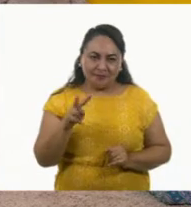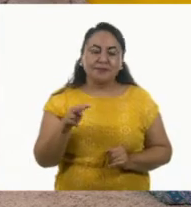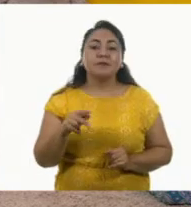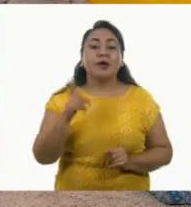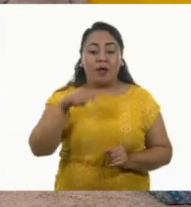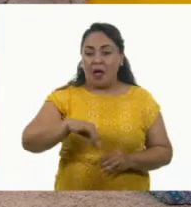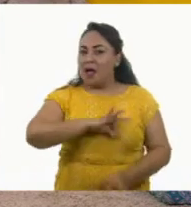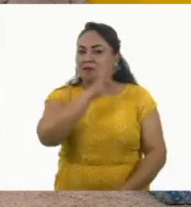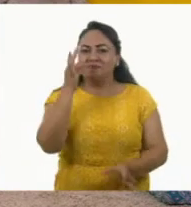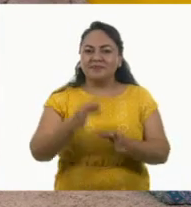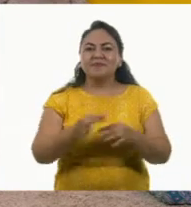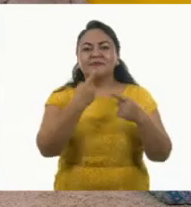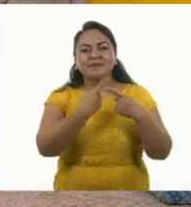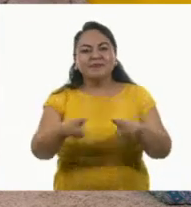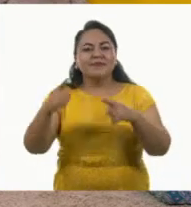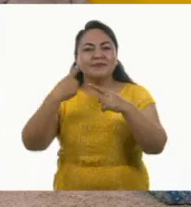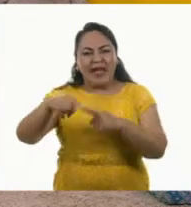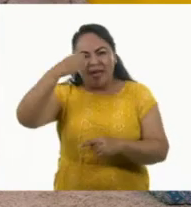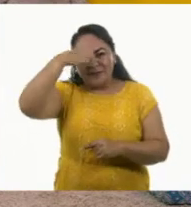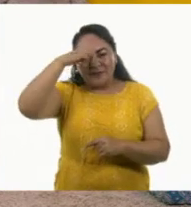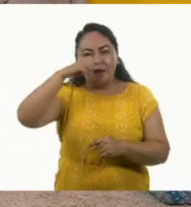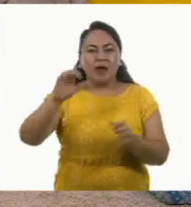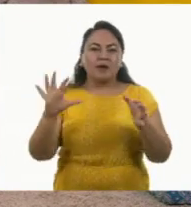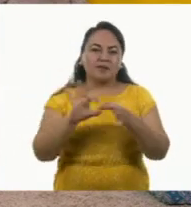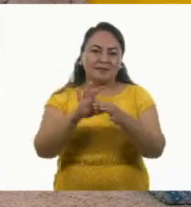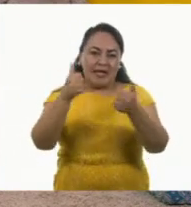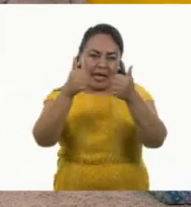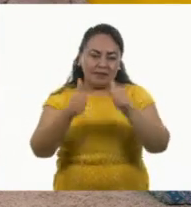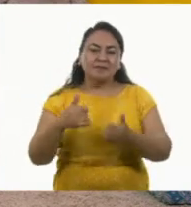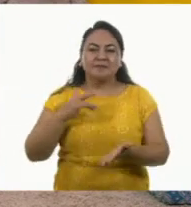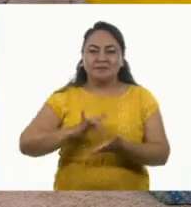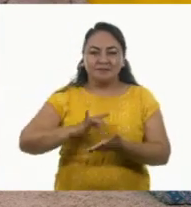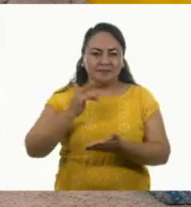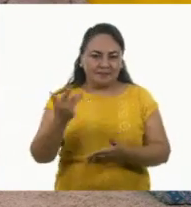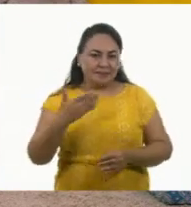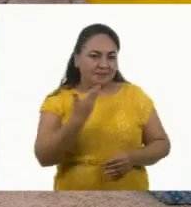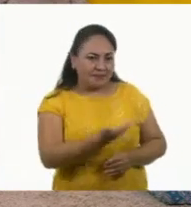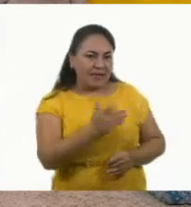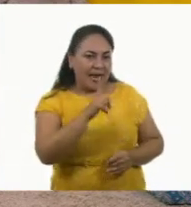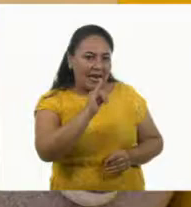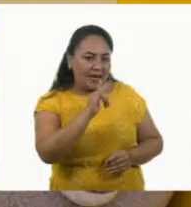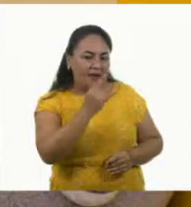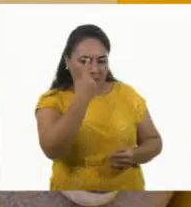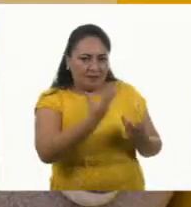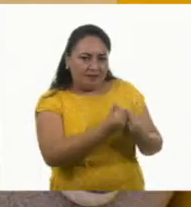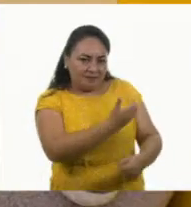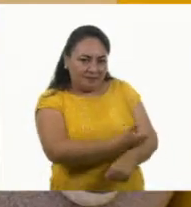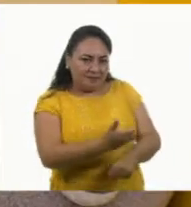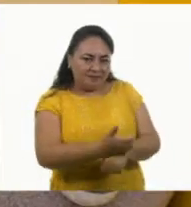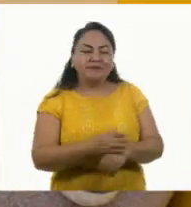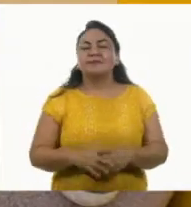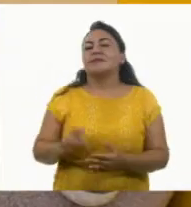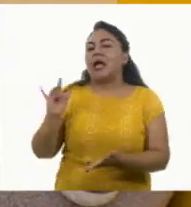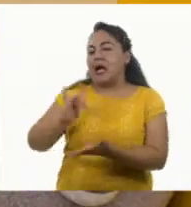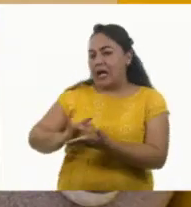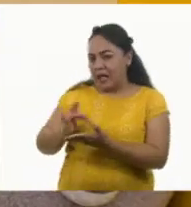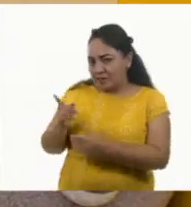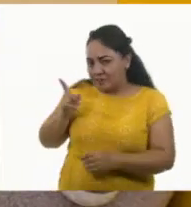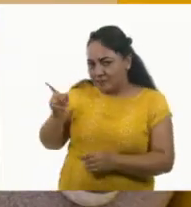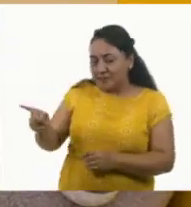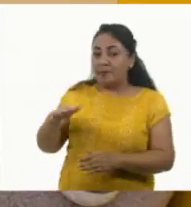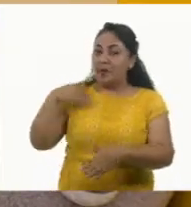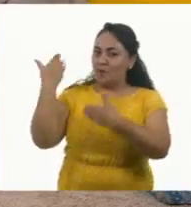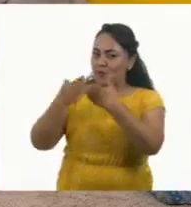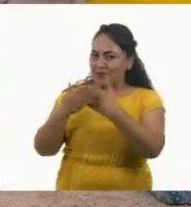concluimos con las diversas experiencias artísticas. Le damos las gracias a Lili por acompañarnos el día de hoy. Gracias a ti y hasta